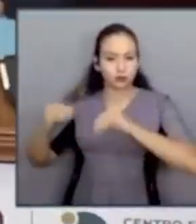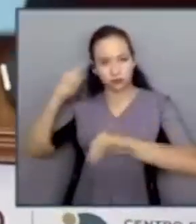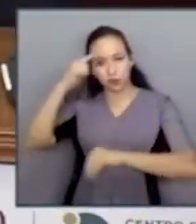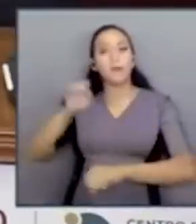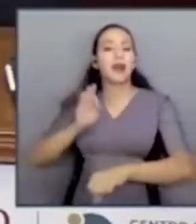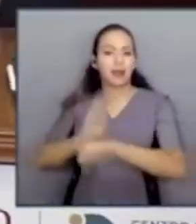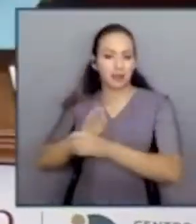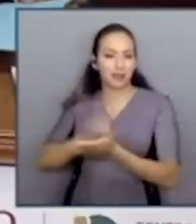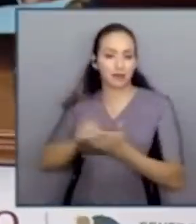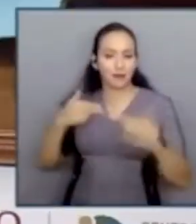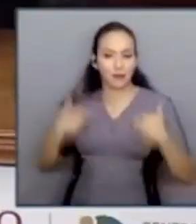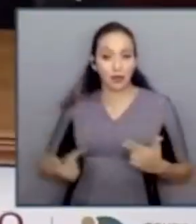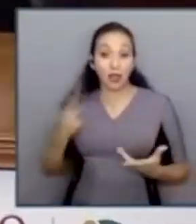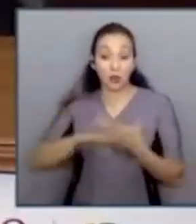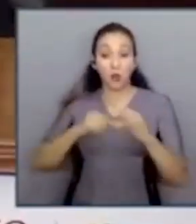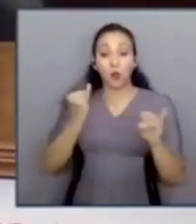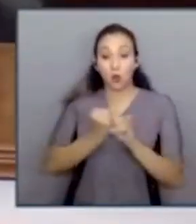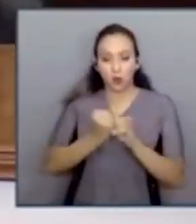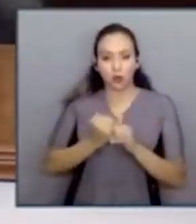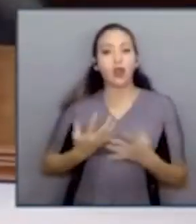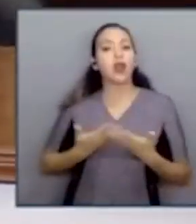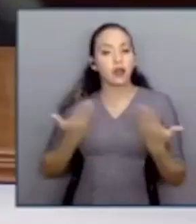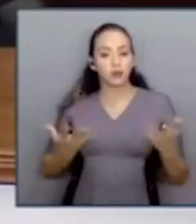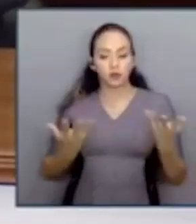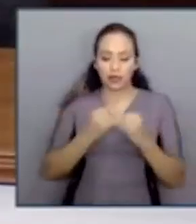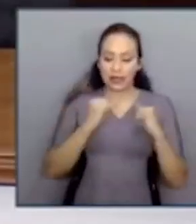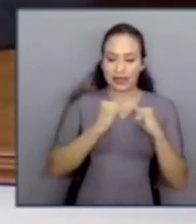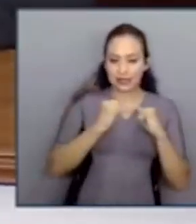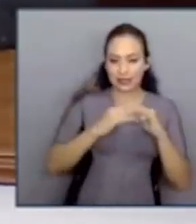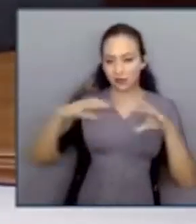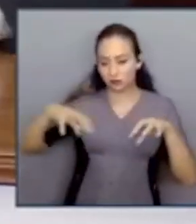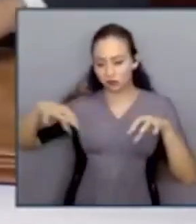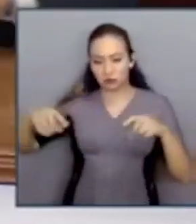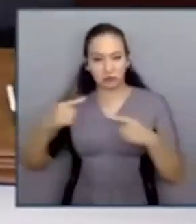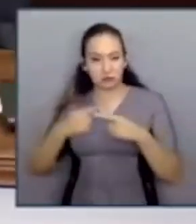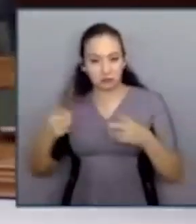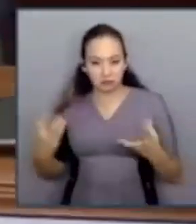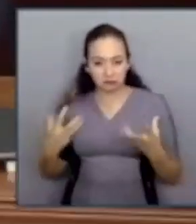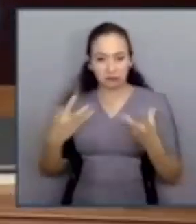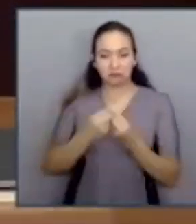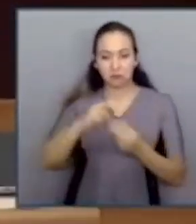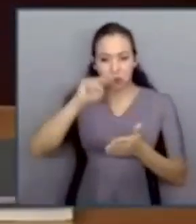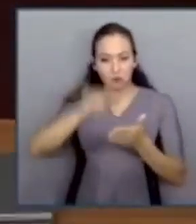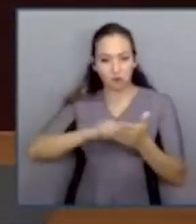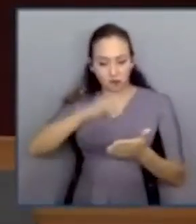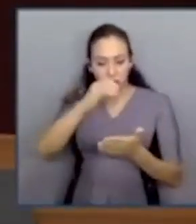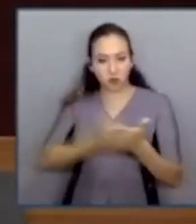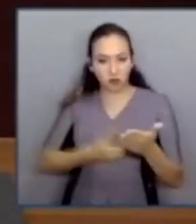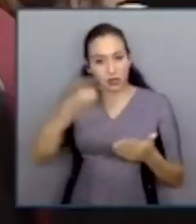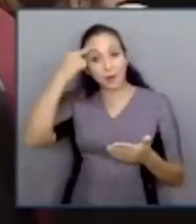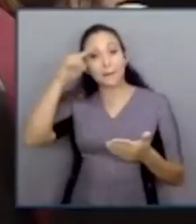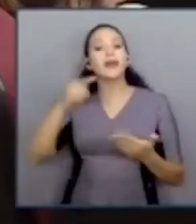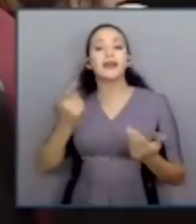entre el consejo de la judicatura federal y el centro Federal de conciliación y registro laboral lo que demuestra